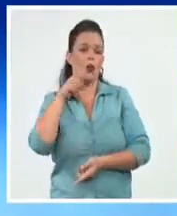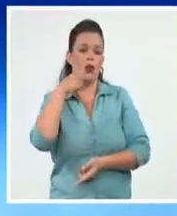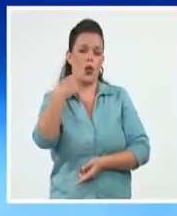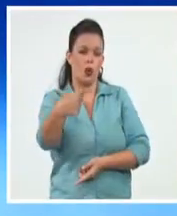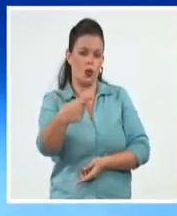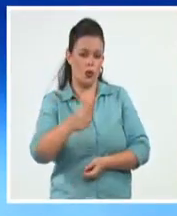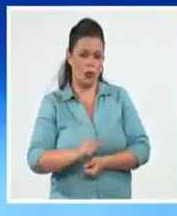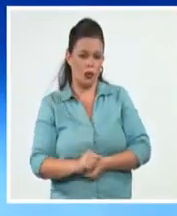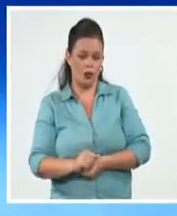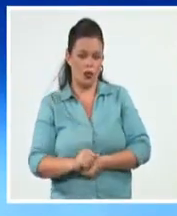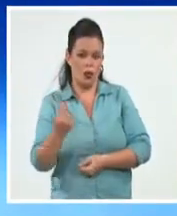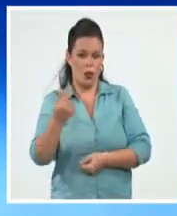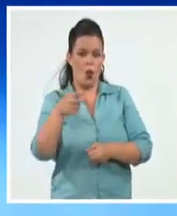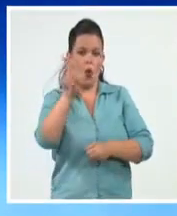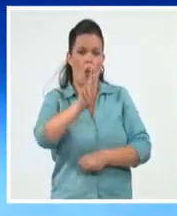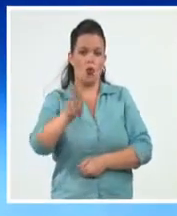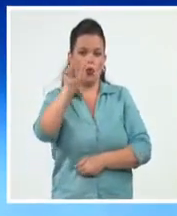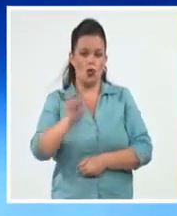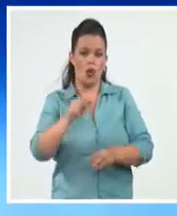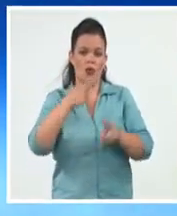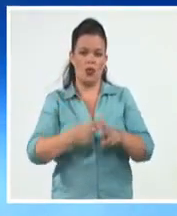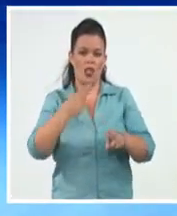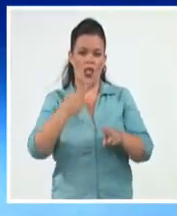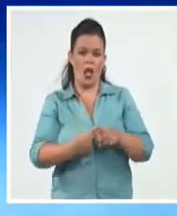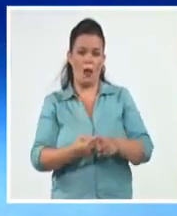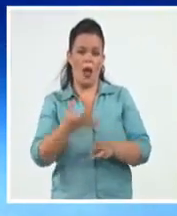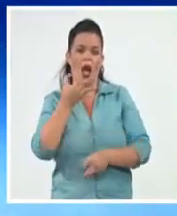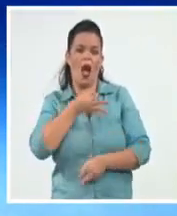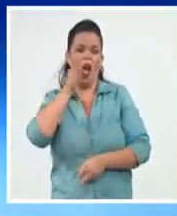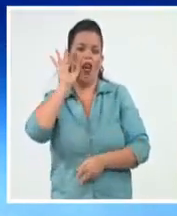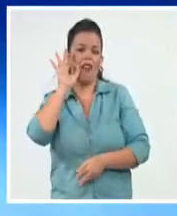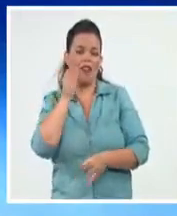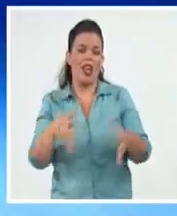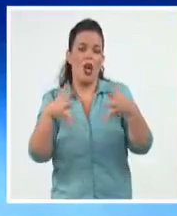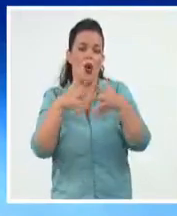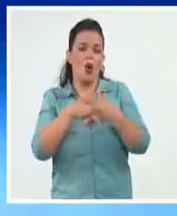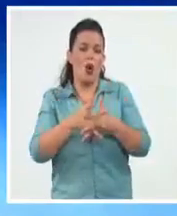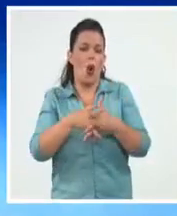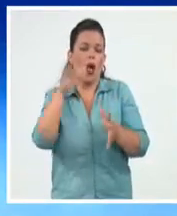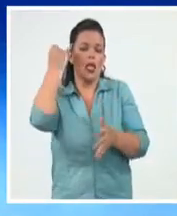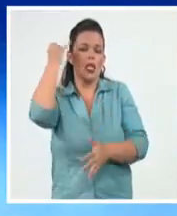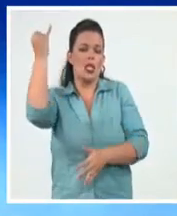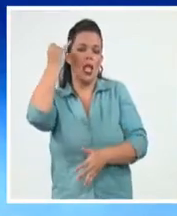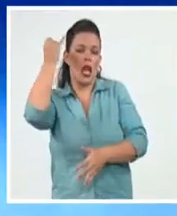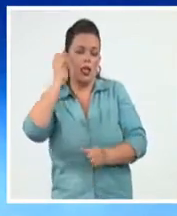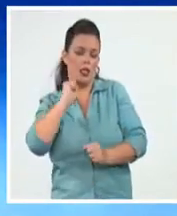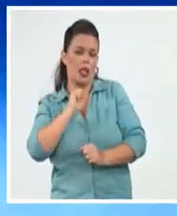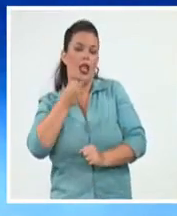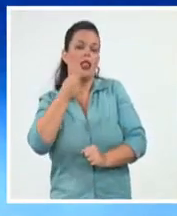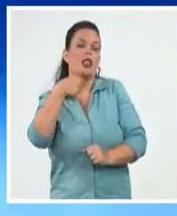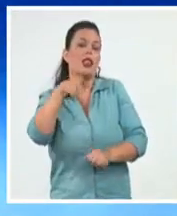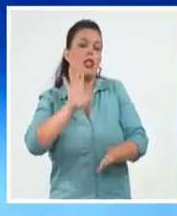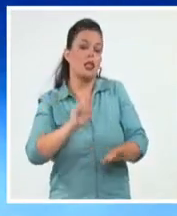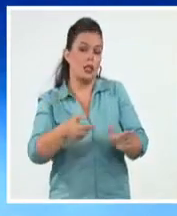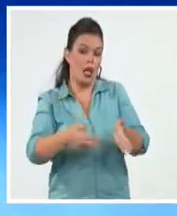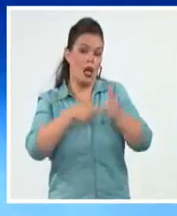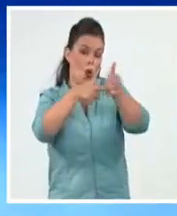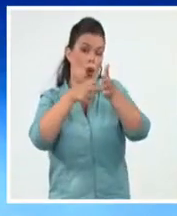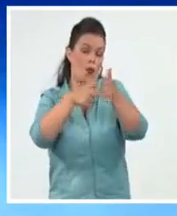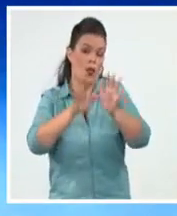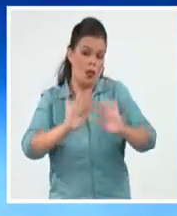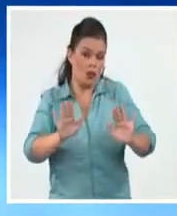Café con Ideas, que está radicado en Estados Unidos, recomendó que un pequeño grupo, un pequeño grupo de personas, se